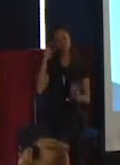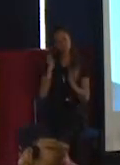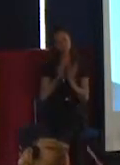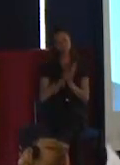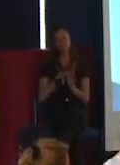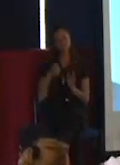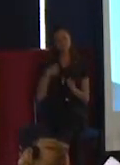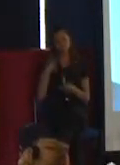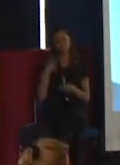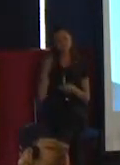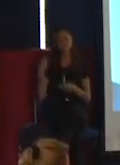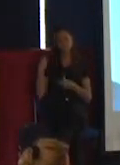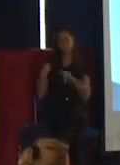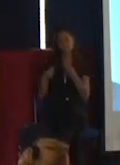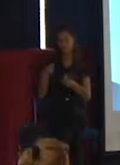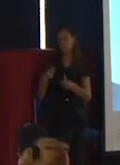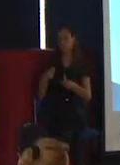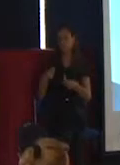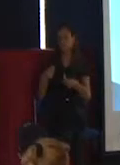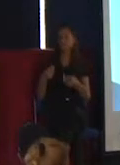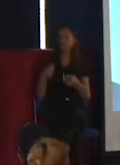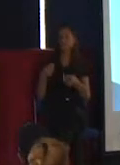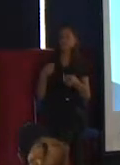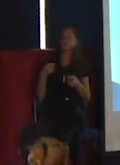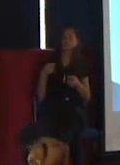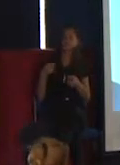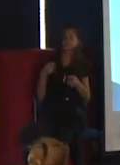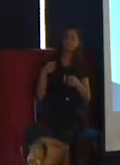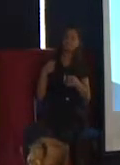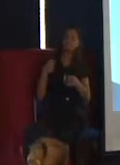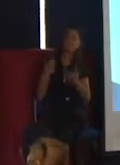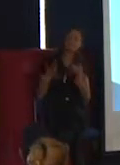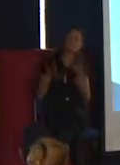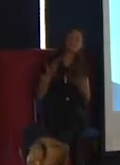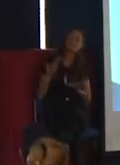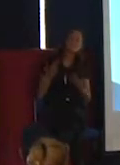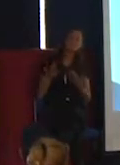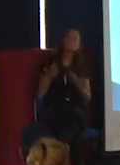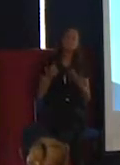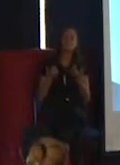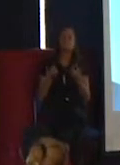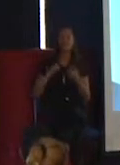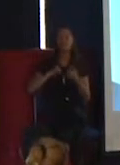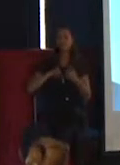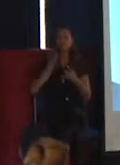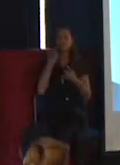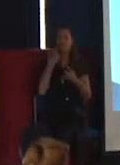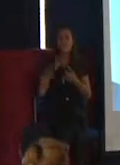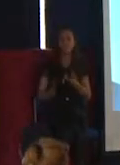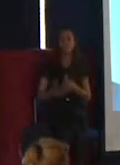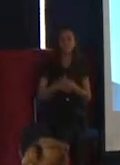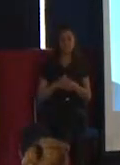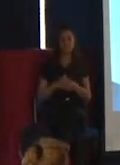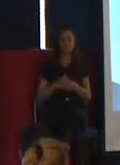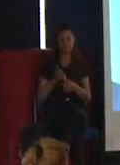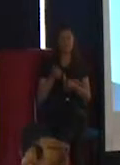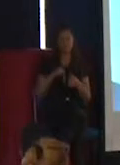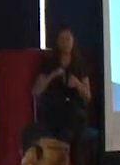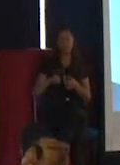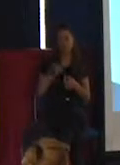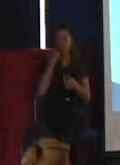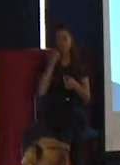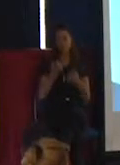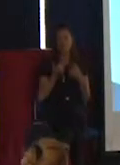se van a tomar, ¿sí?, dependiendo los derechos a resaltar, o por lo menos los derechos, sobre todo el derecho